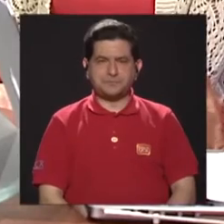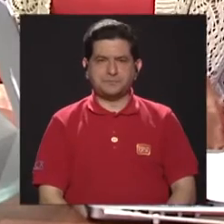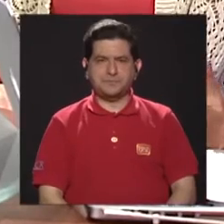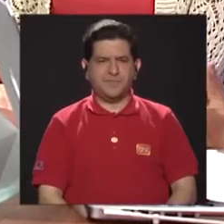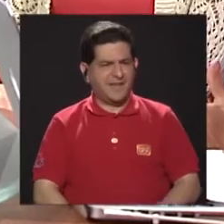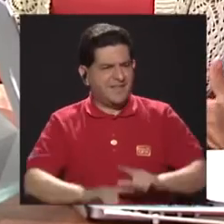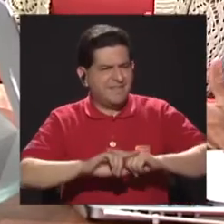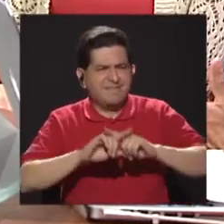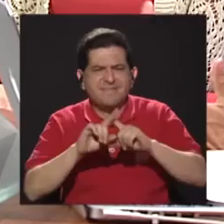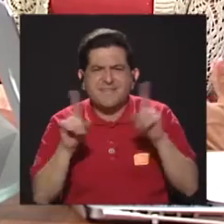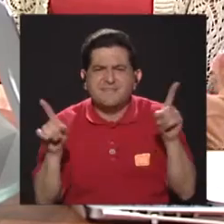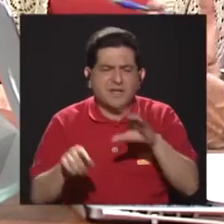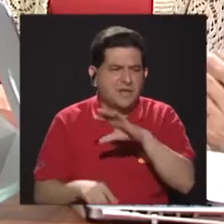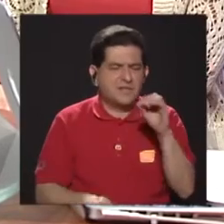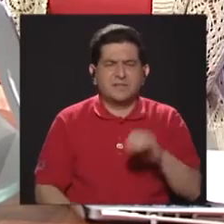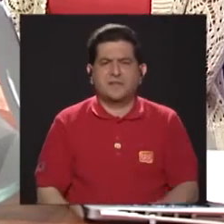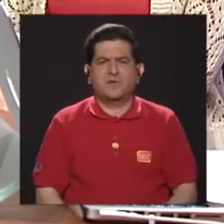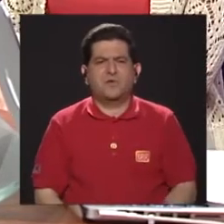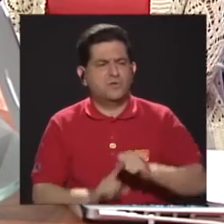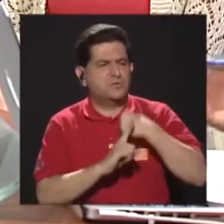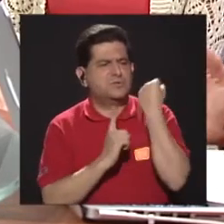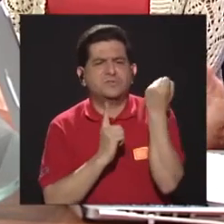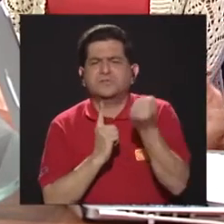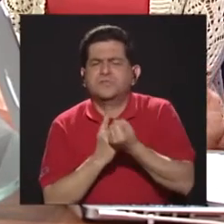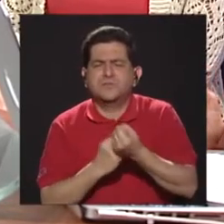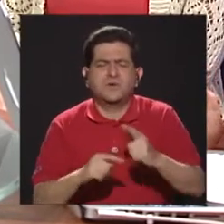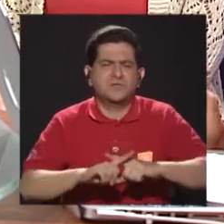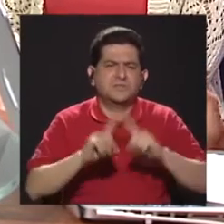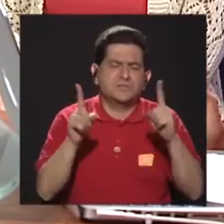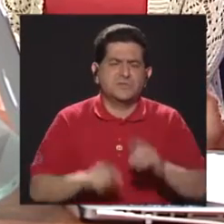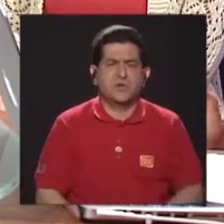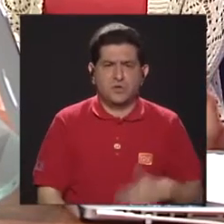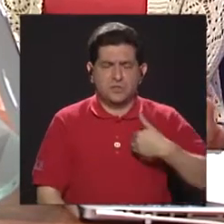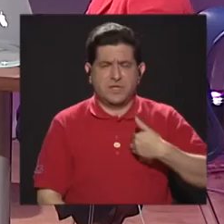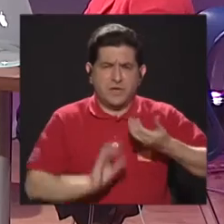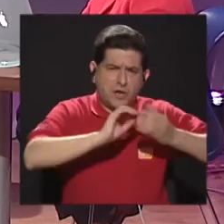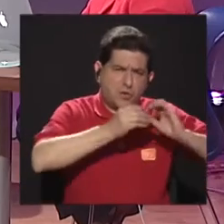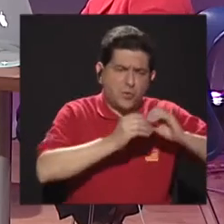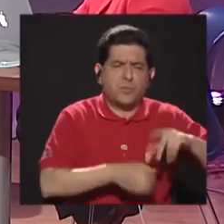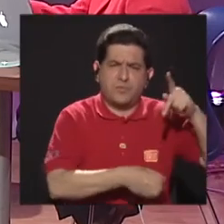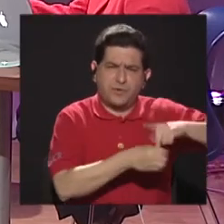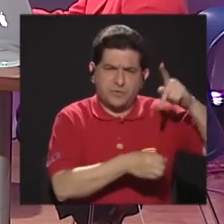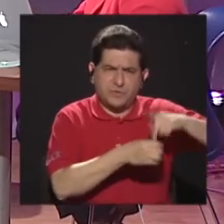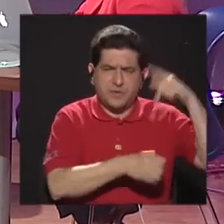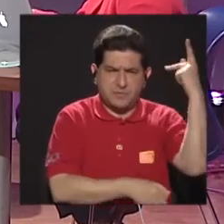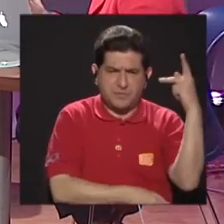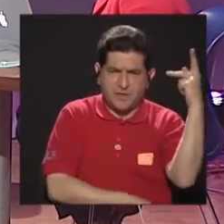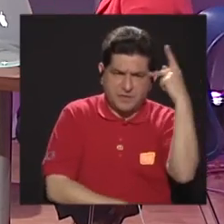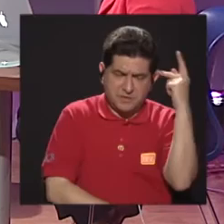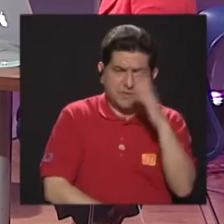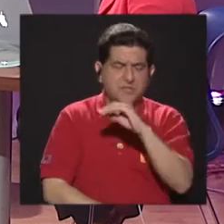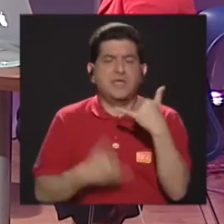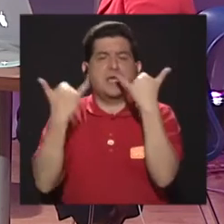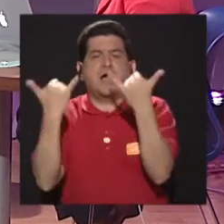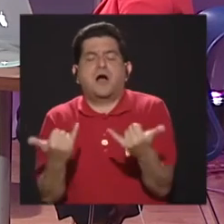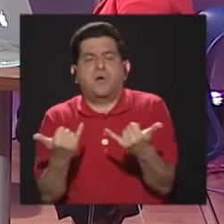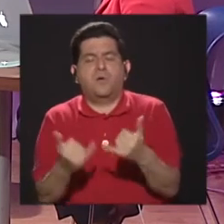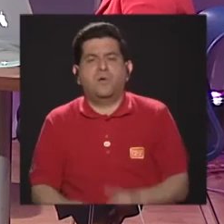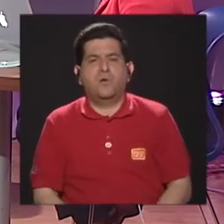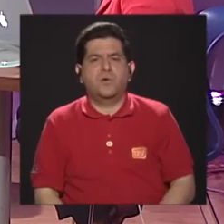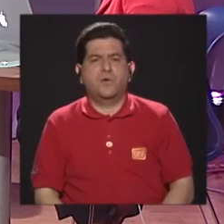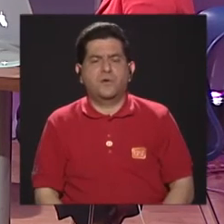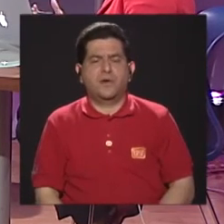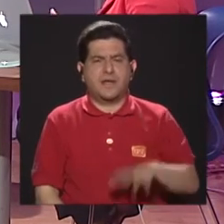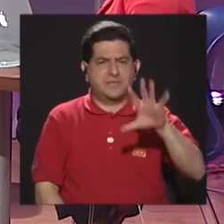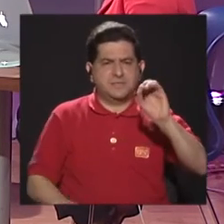¿qué diferencia o qué camino diferente hay entre tener las cuotas de participación política a tener ahora